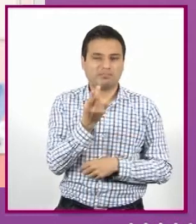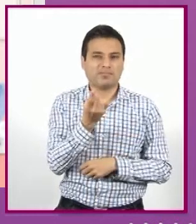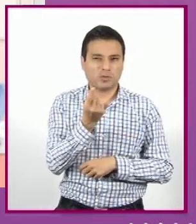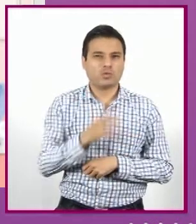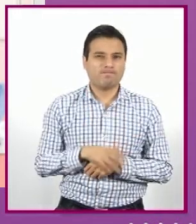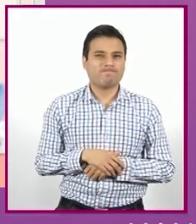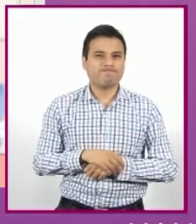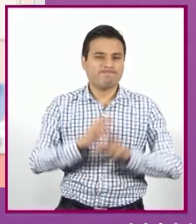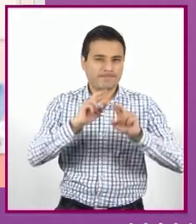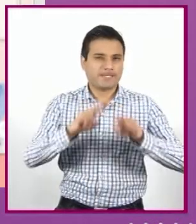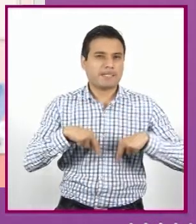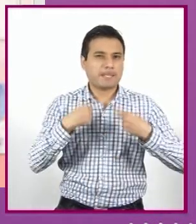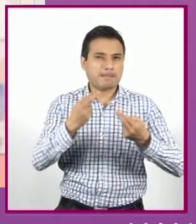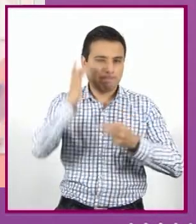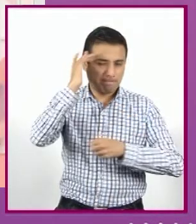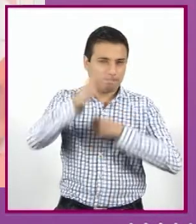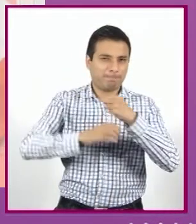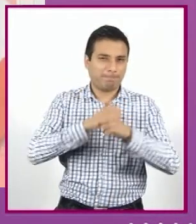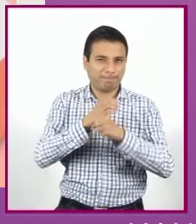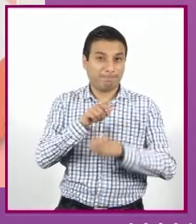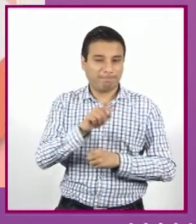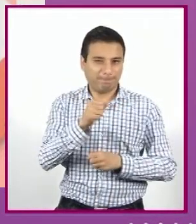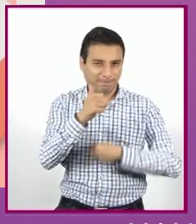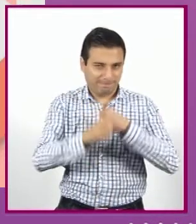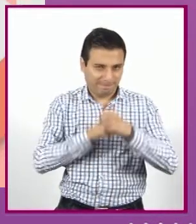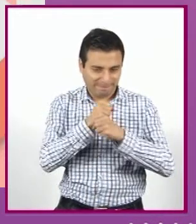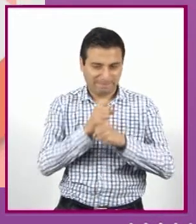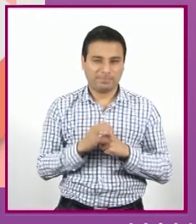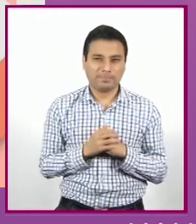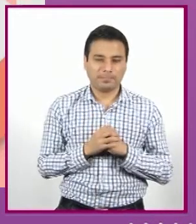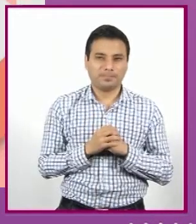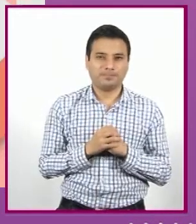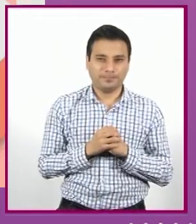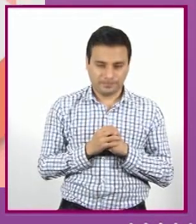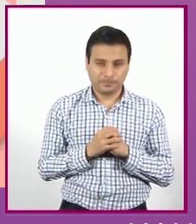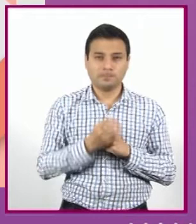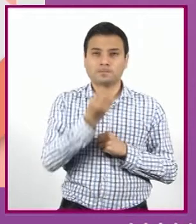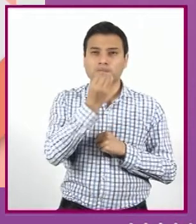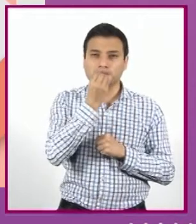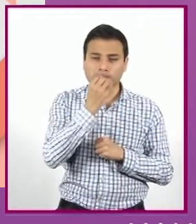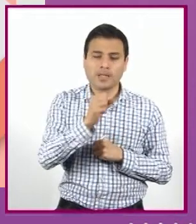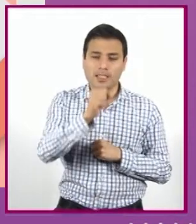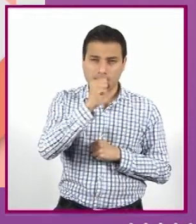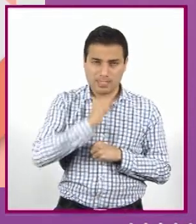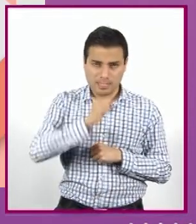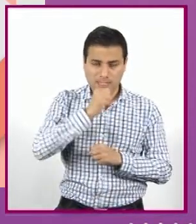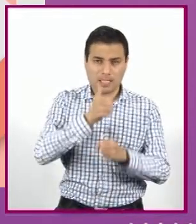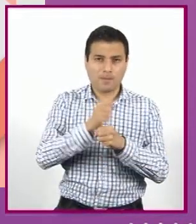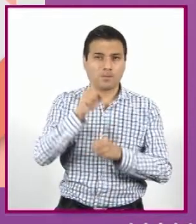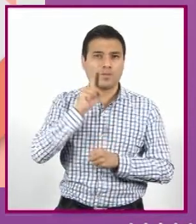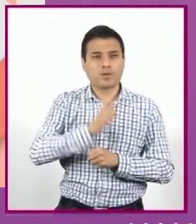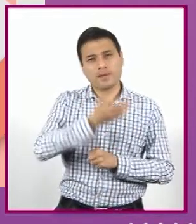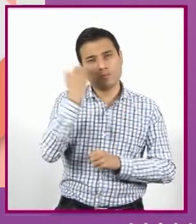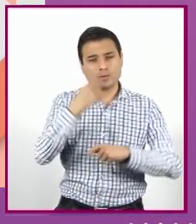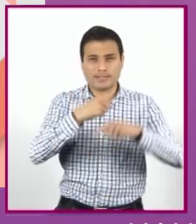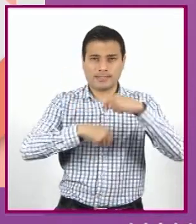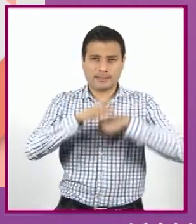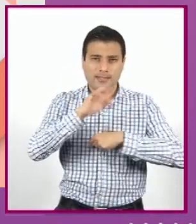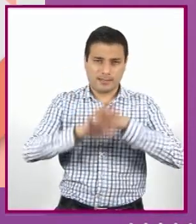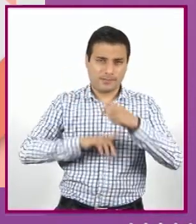como regalo en su cumpleaños número 11. Después de comer helado, mi abuela nos llevó a la tienda de